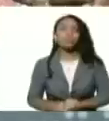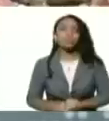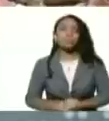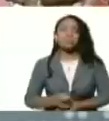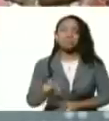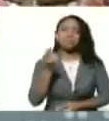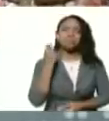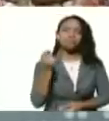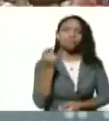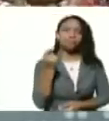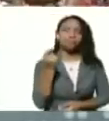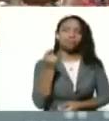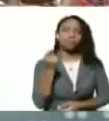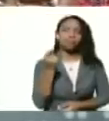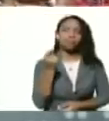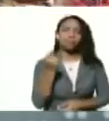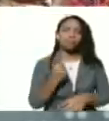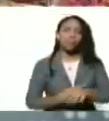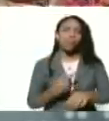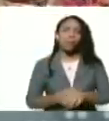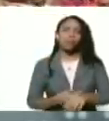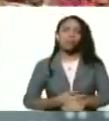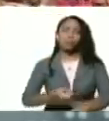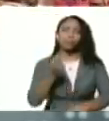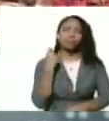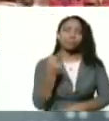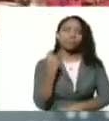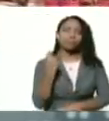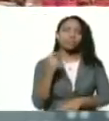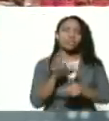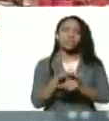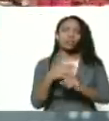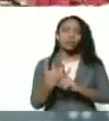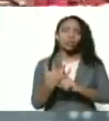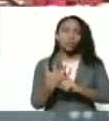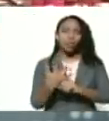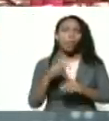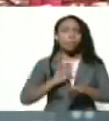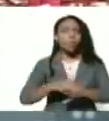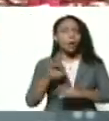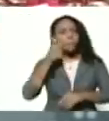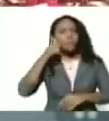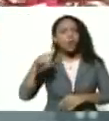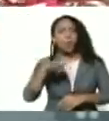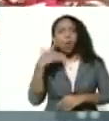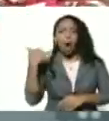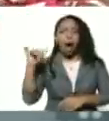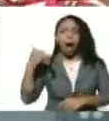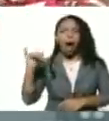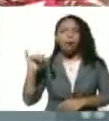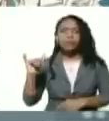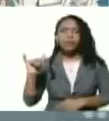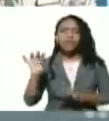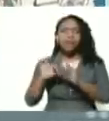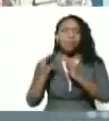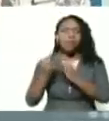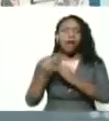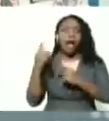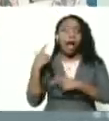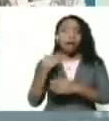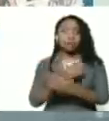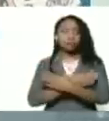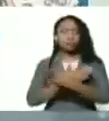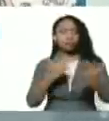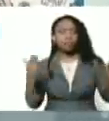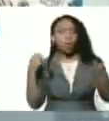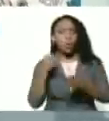ningún momento y en ninguna circunstancia, porque hay un pueblo que está